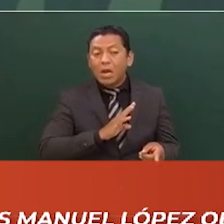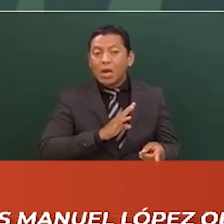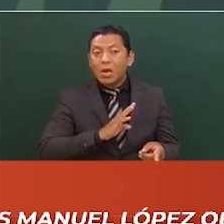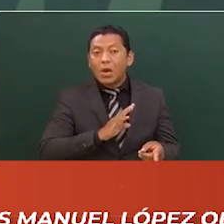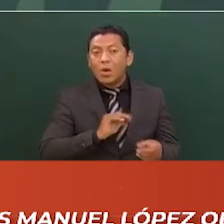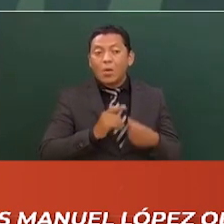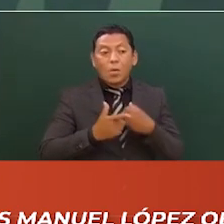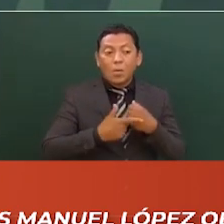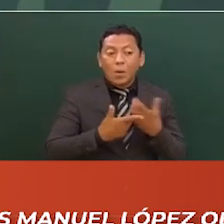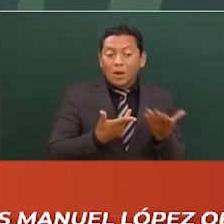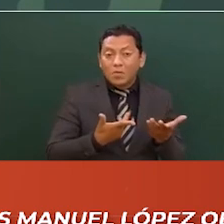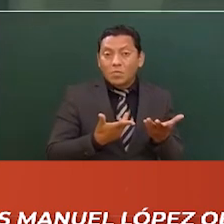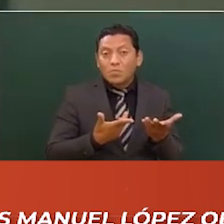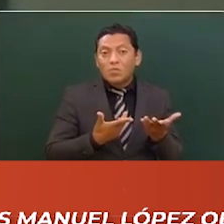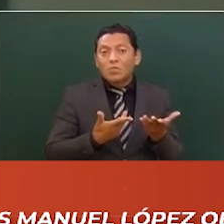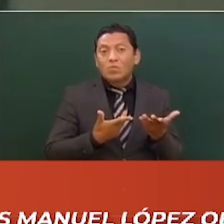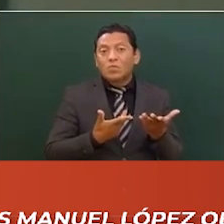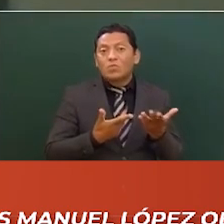ilegal.